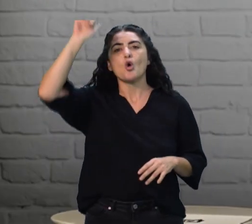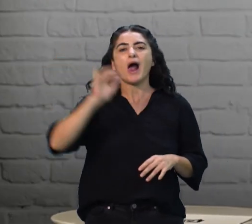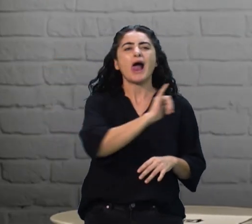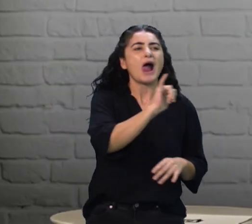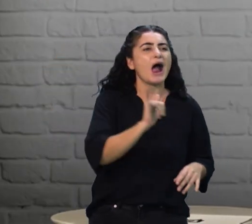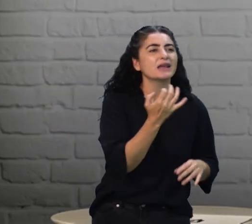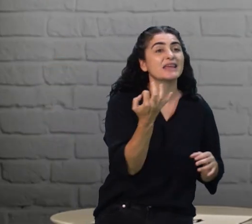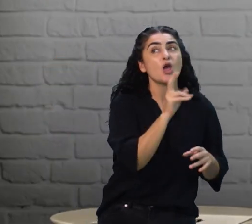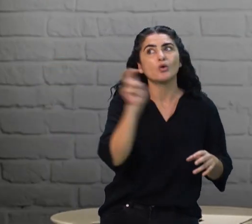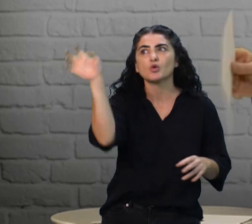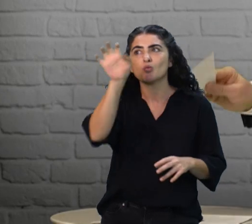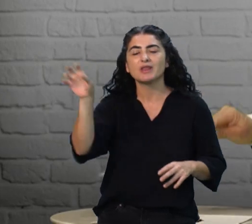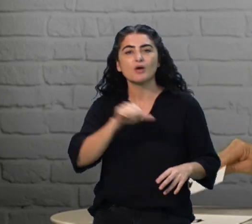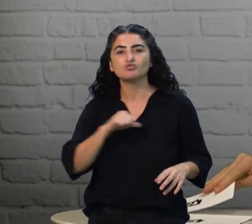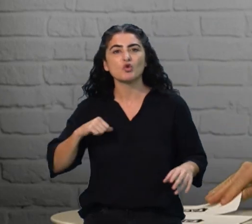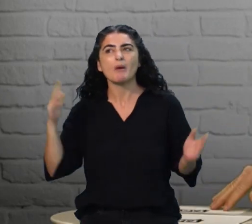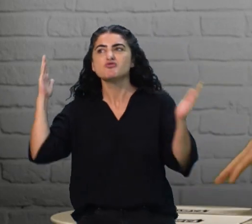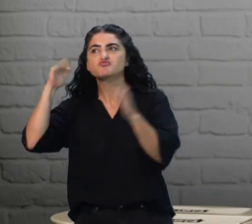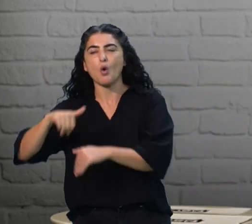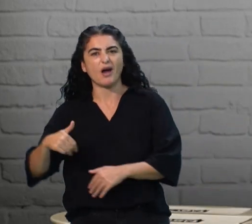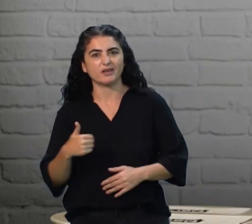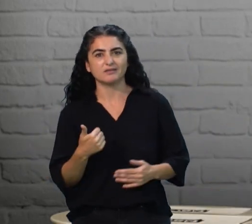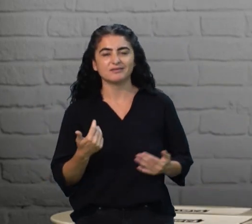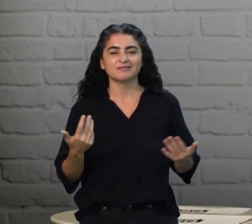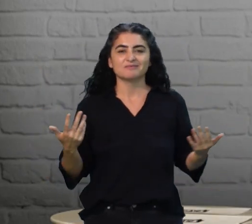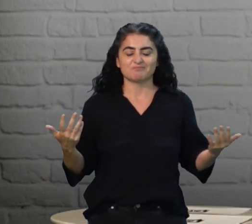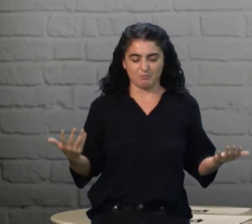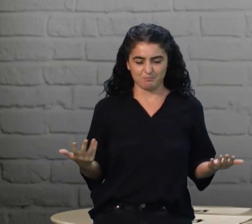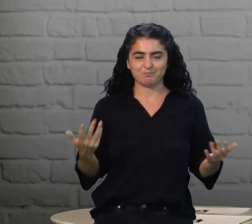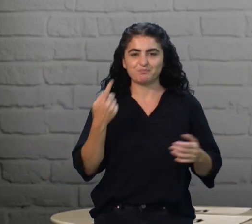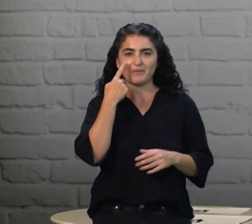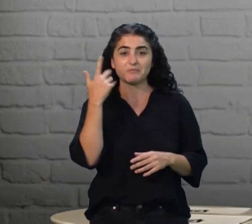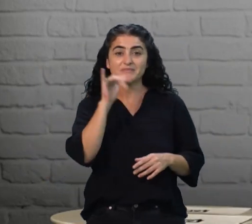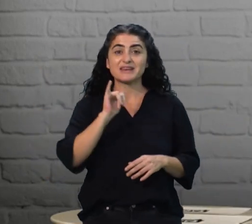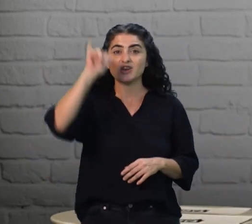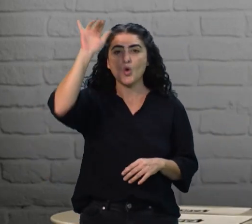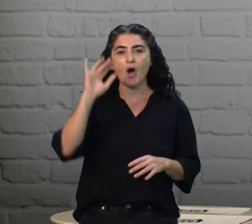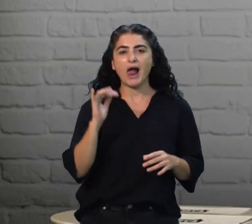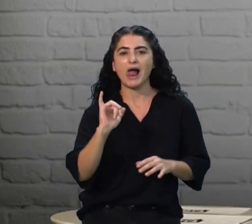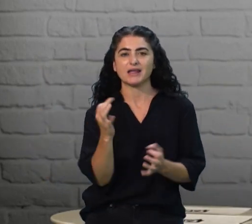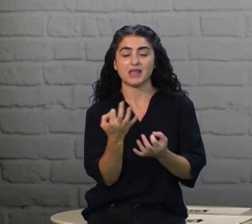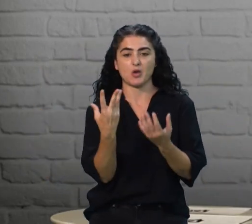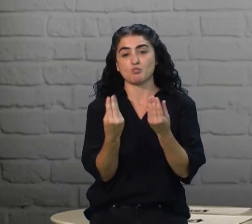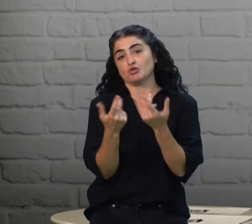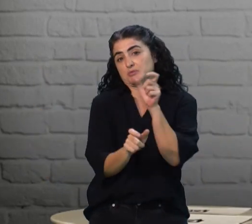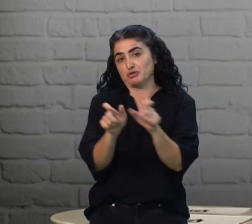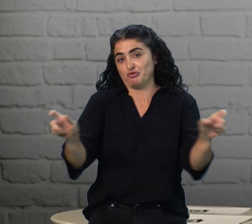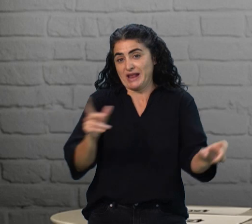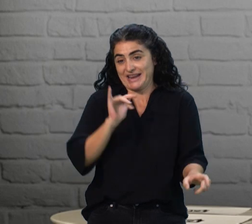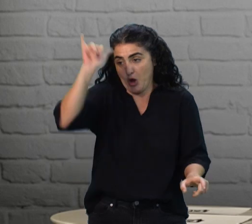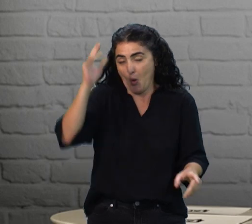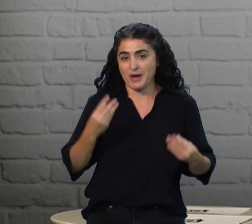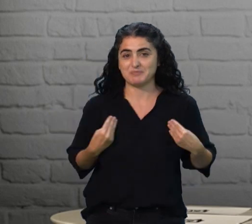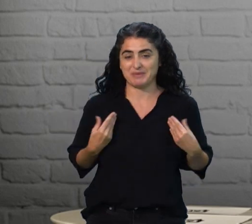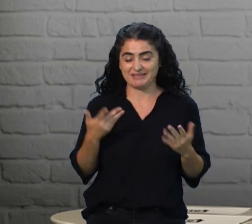otras comunidades Bueno pues en principio La Rioja lo que tiene es mucho riojanos o sea que que son una